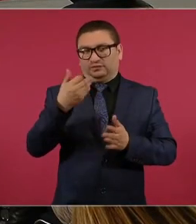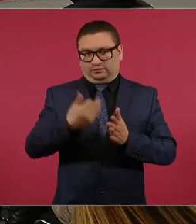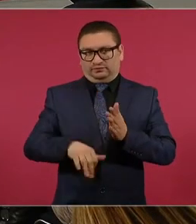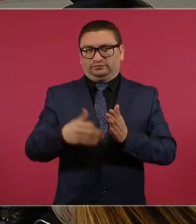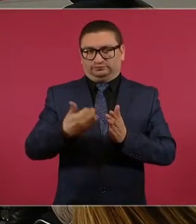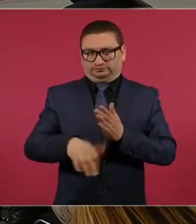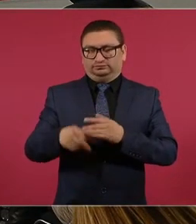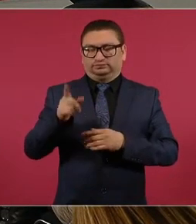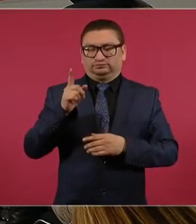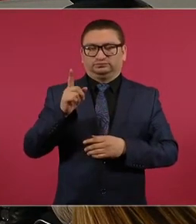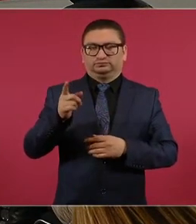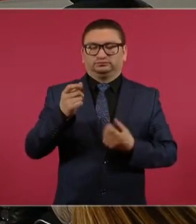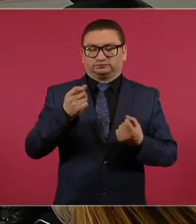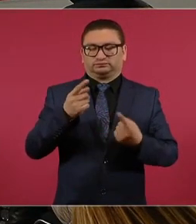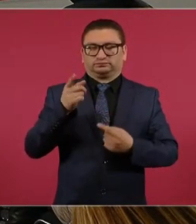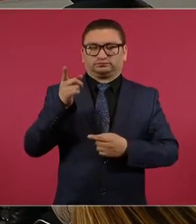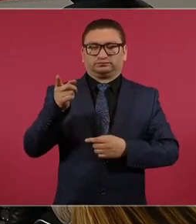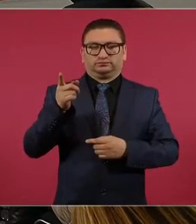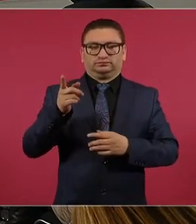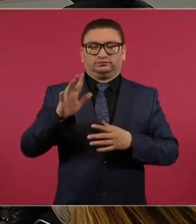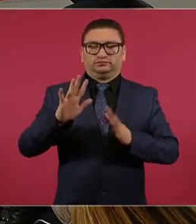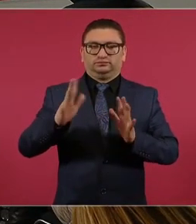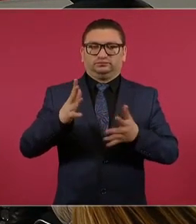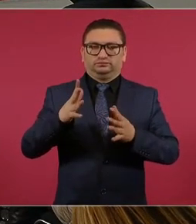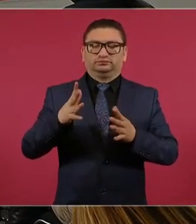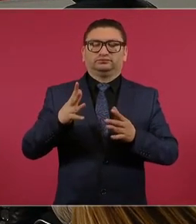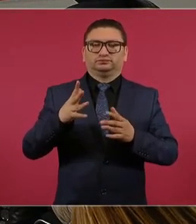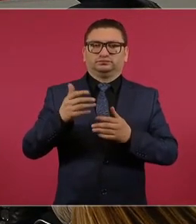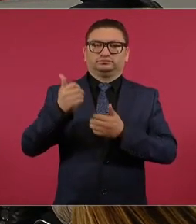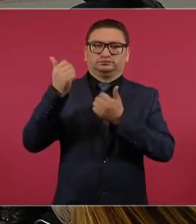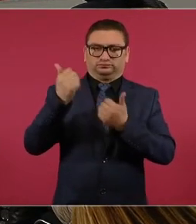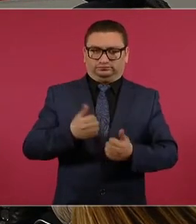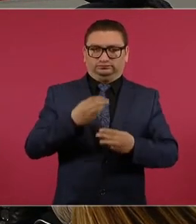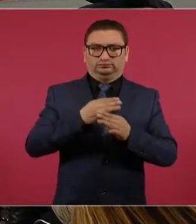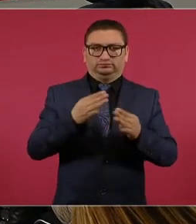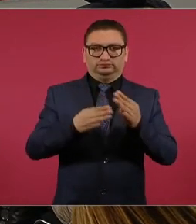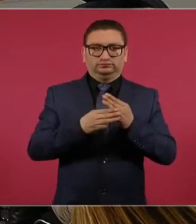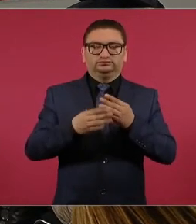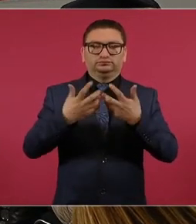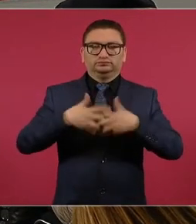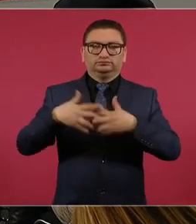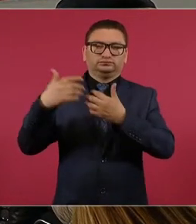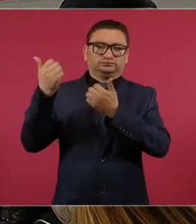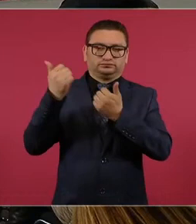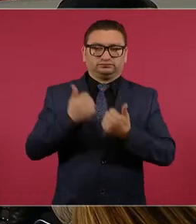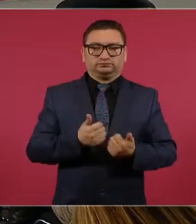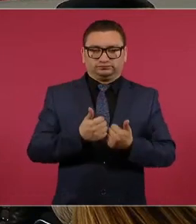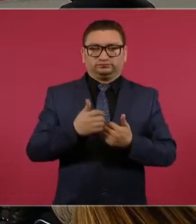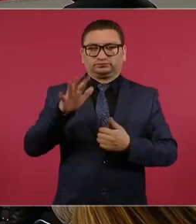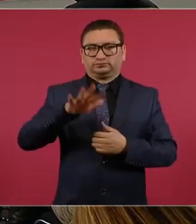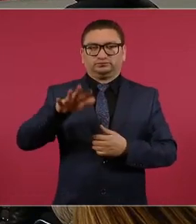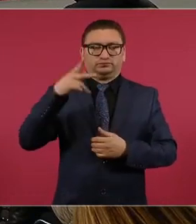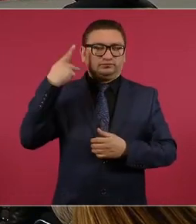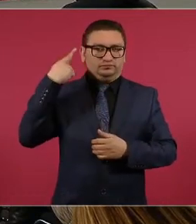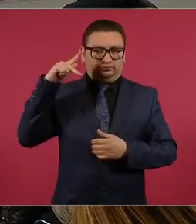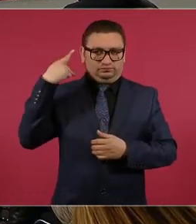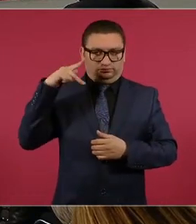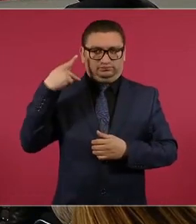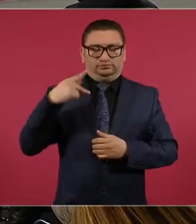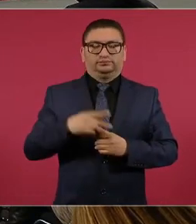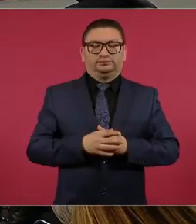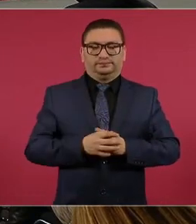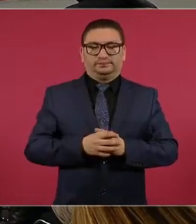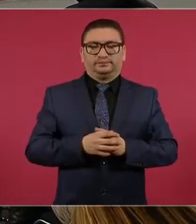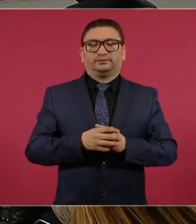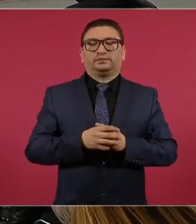pendiente y que ya se ya llegó el equipo que es el de el Puebla y